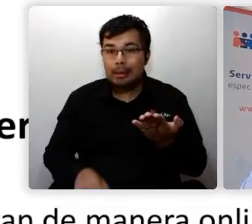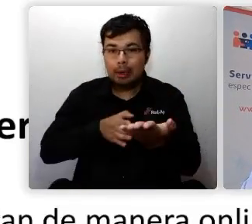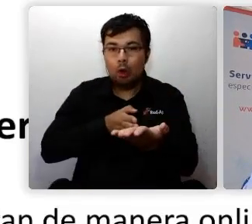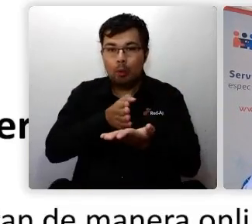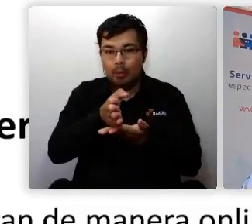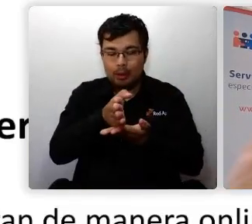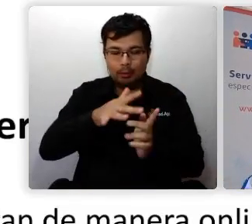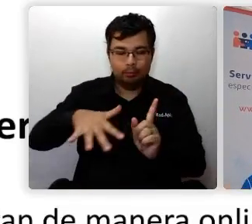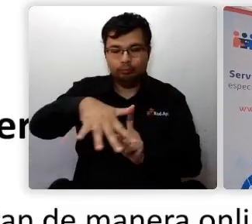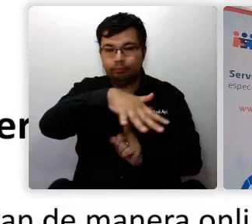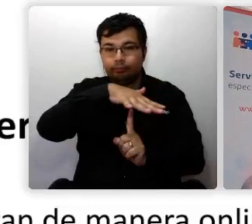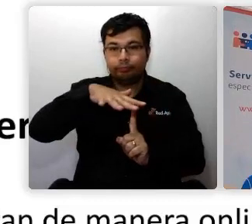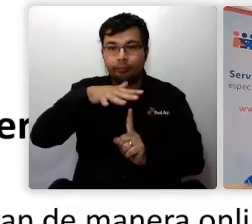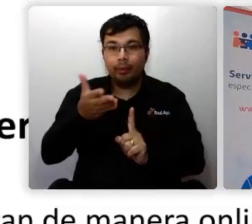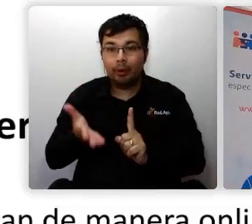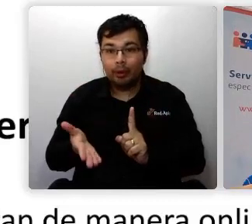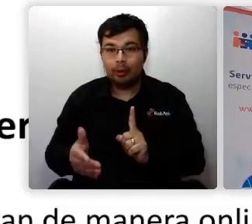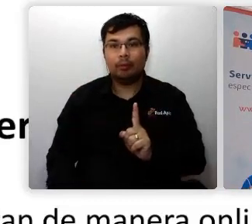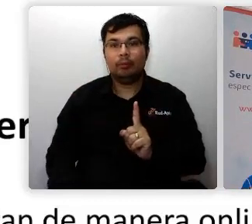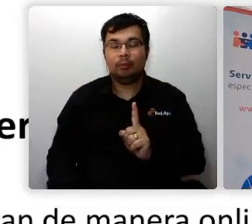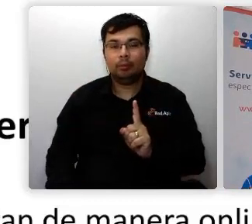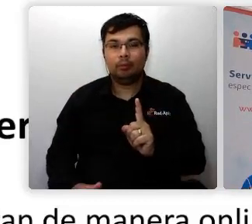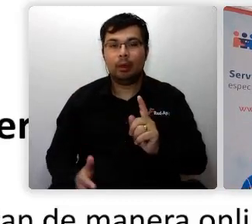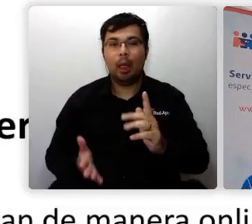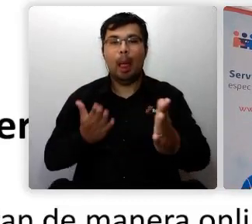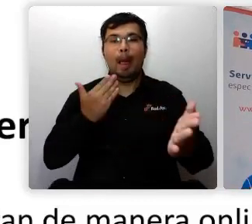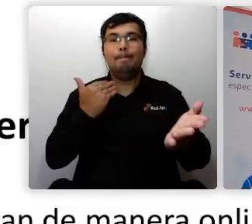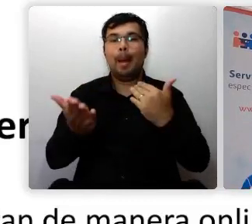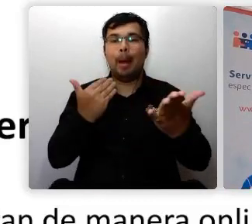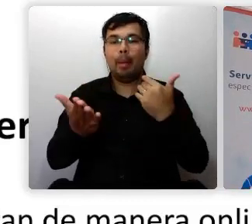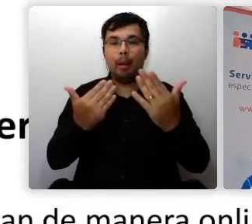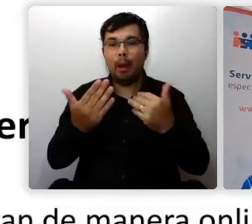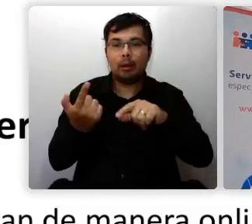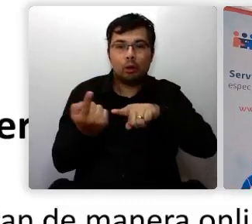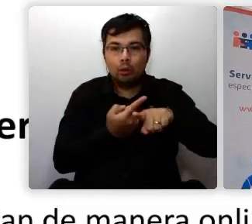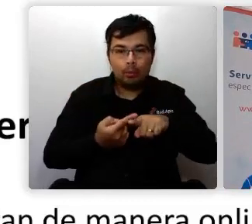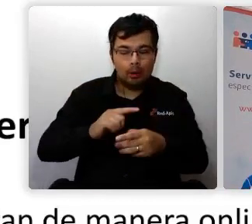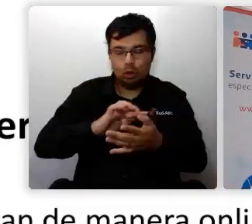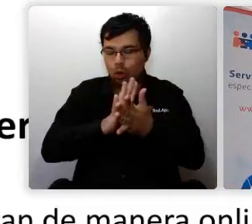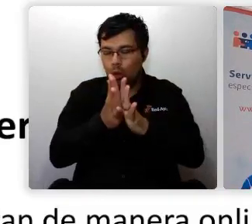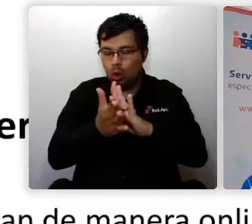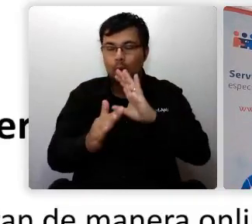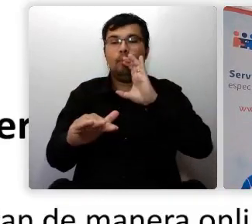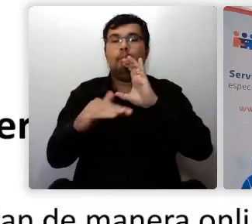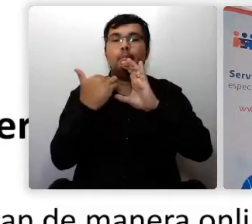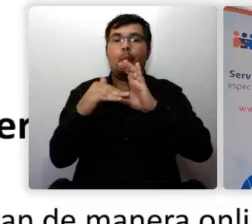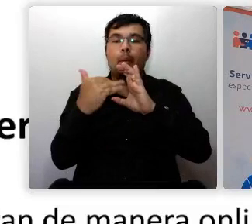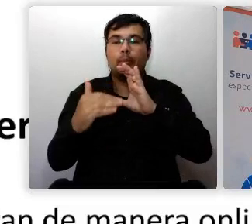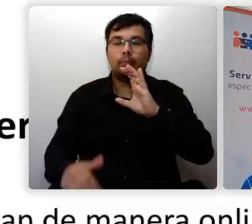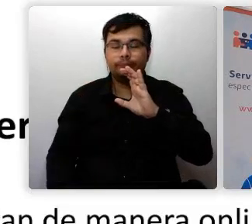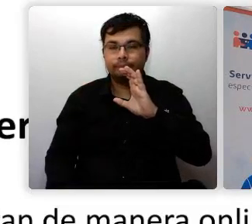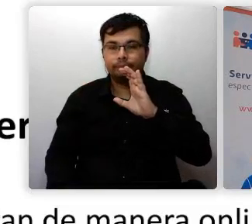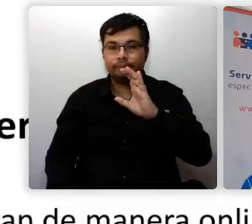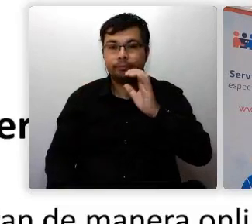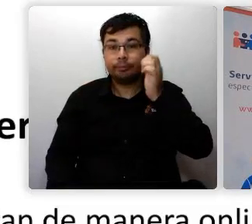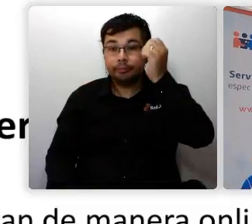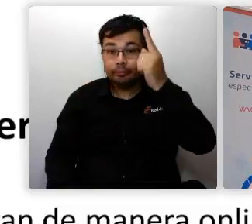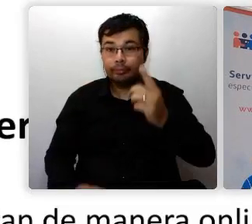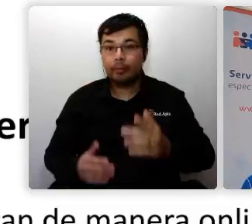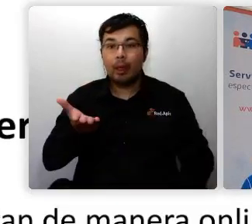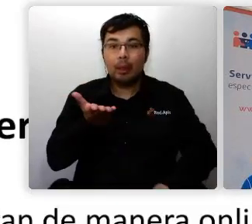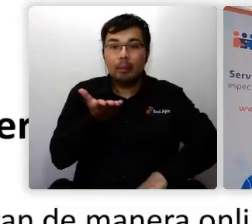Así comienzan los casos. Entonces es un pimponeo de conversaciones, todo por mail, donde nosotros solicitamos